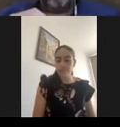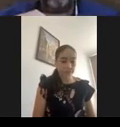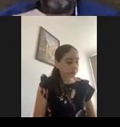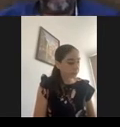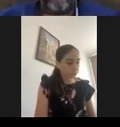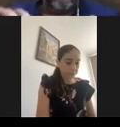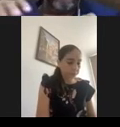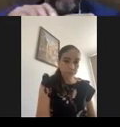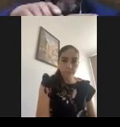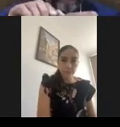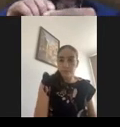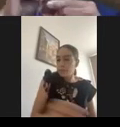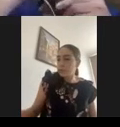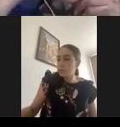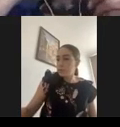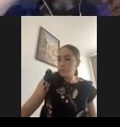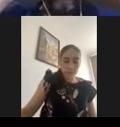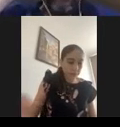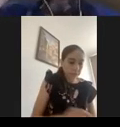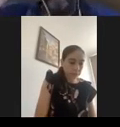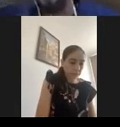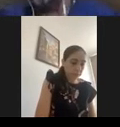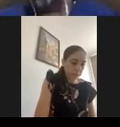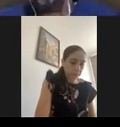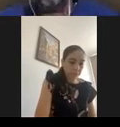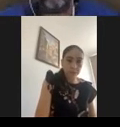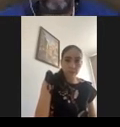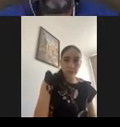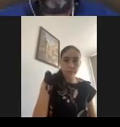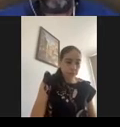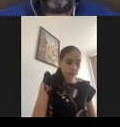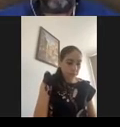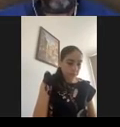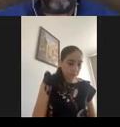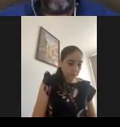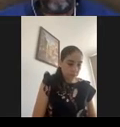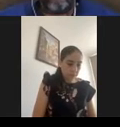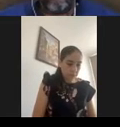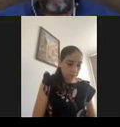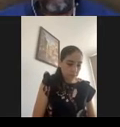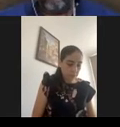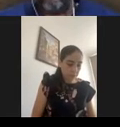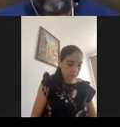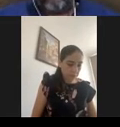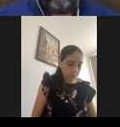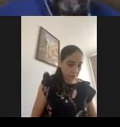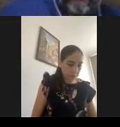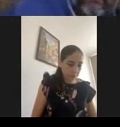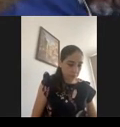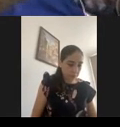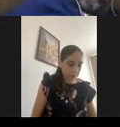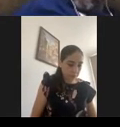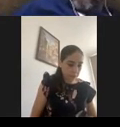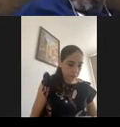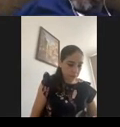siniestra. Entonces, quedó como una muy buena intención, pero no se le dio la calidad de reglamento.